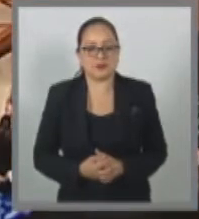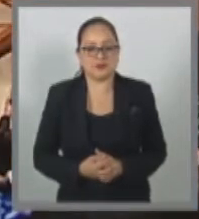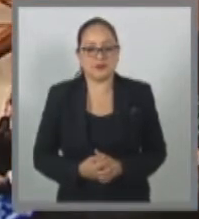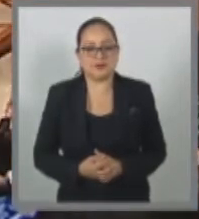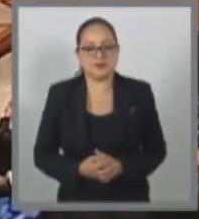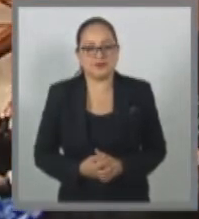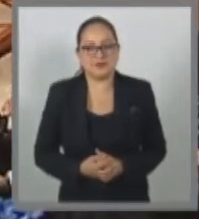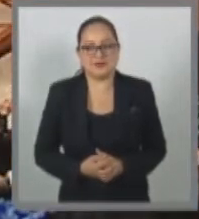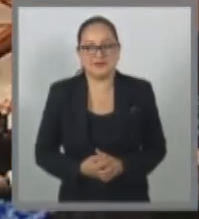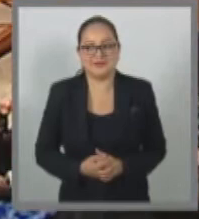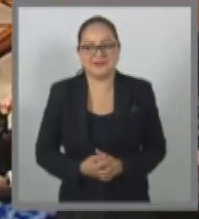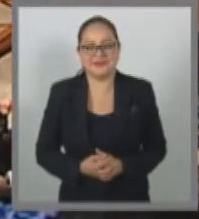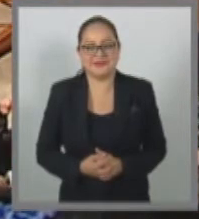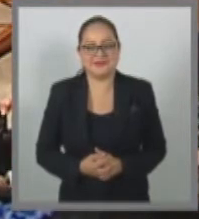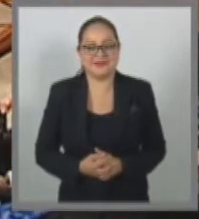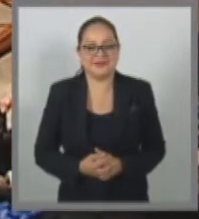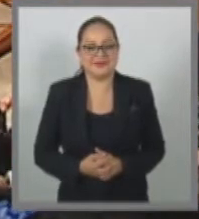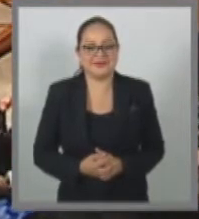Sí.